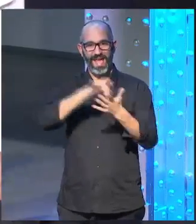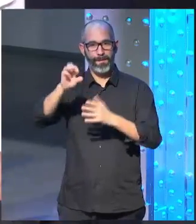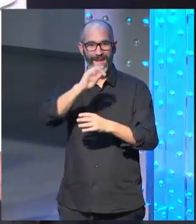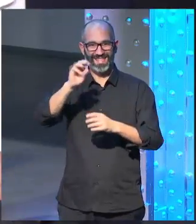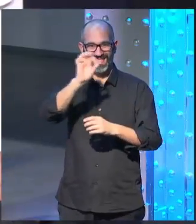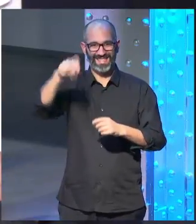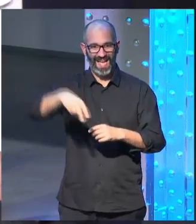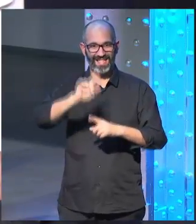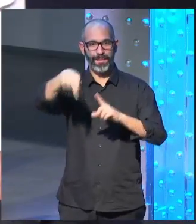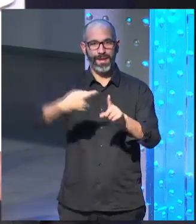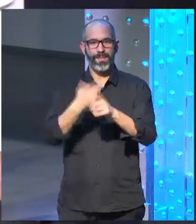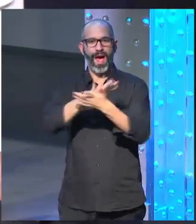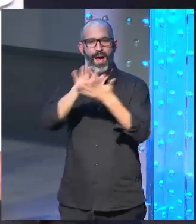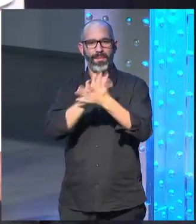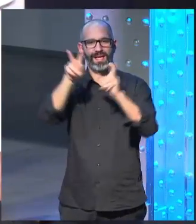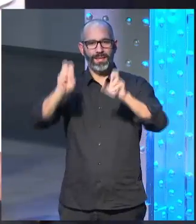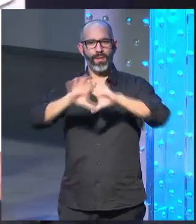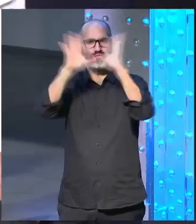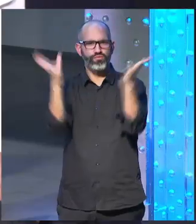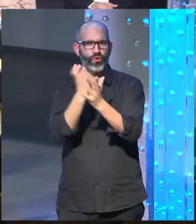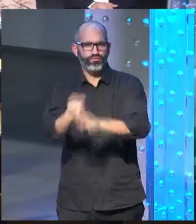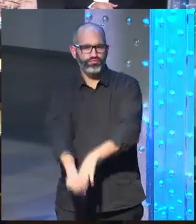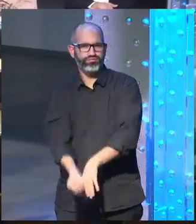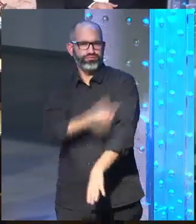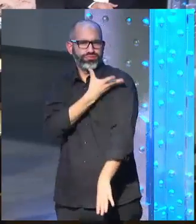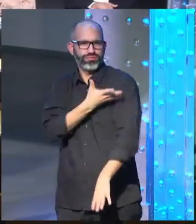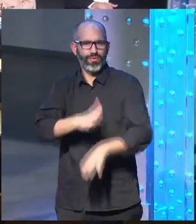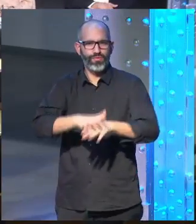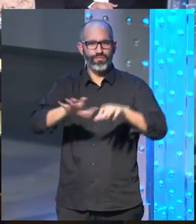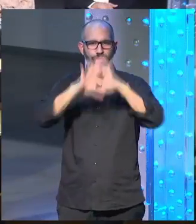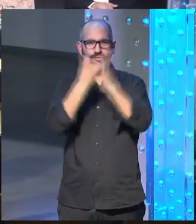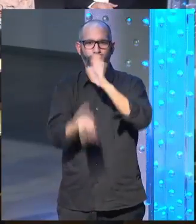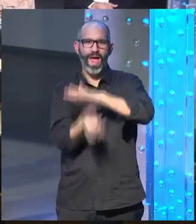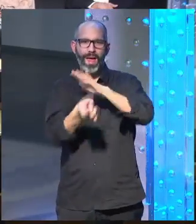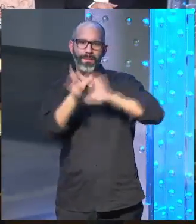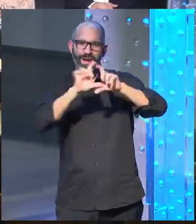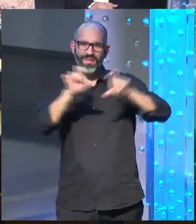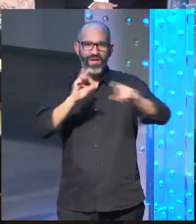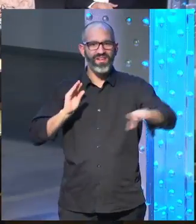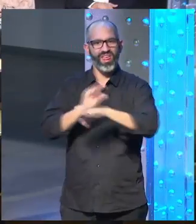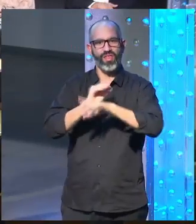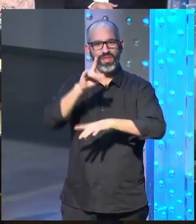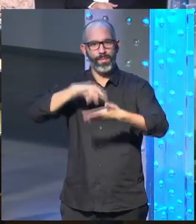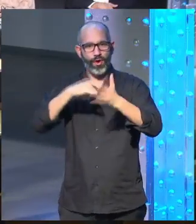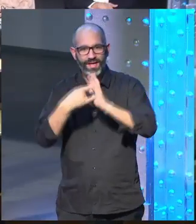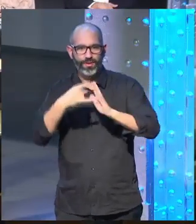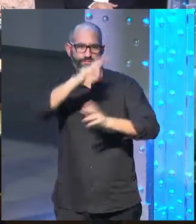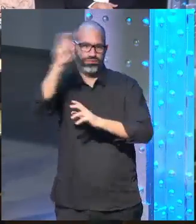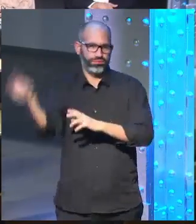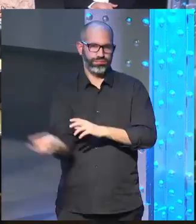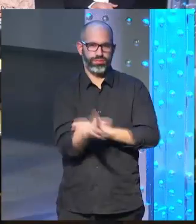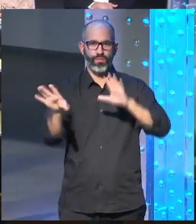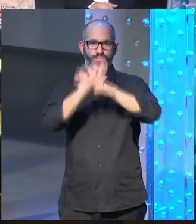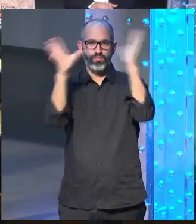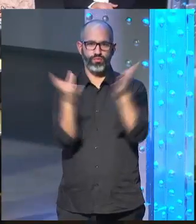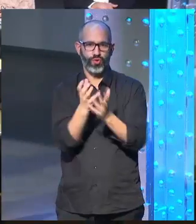también nos va a hablar de ese mundo tan apasionante del emprendimiento, de la financiación de proyectos, en fin, de todo ese